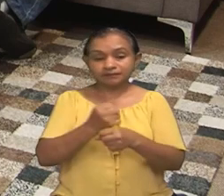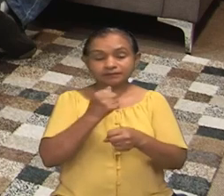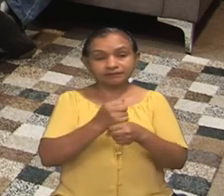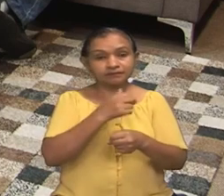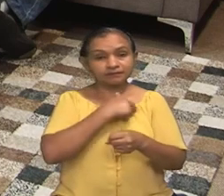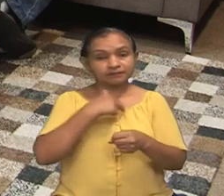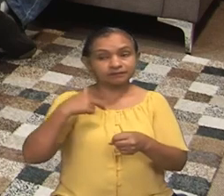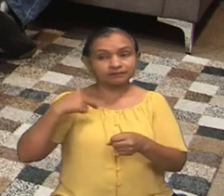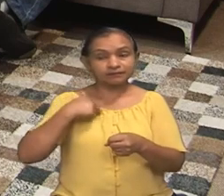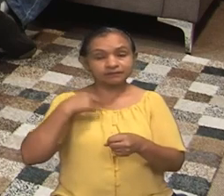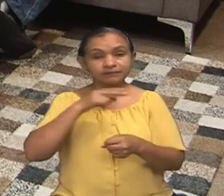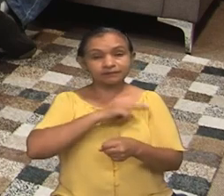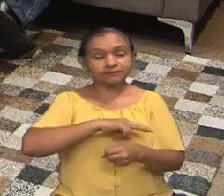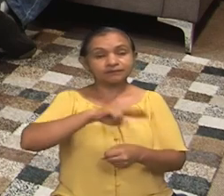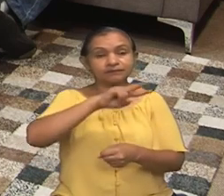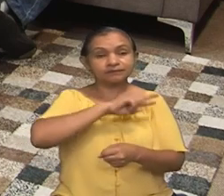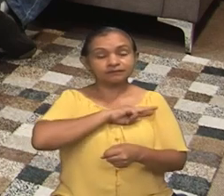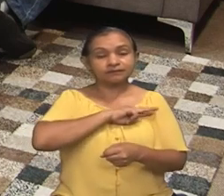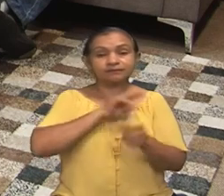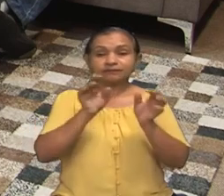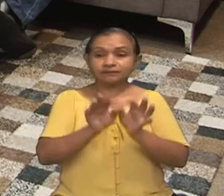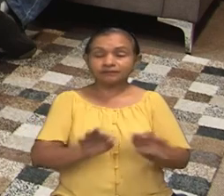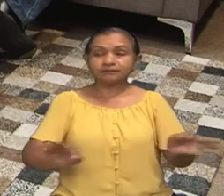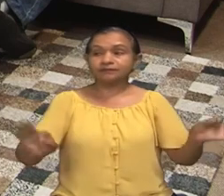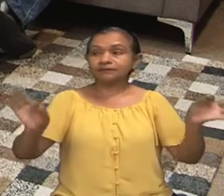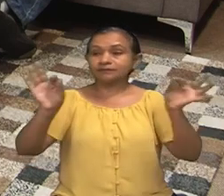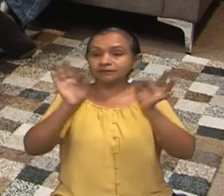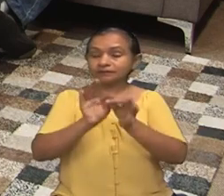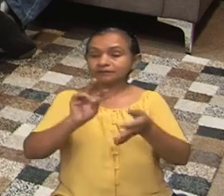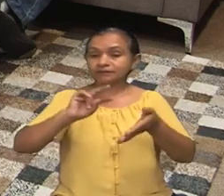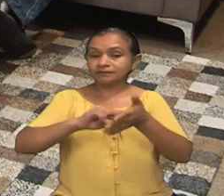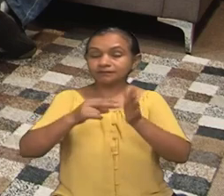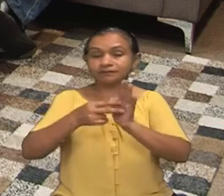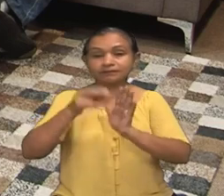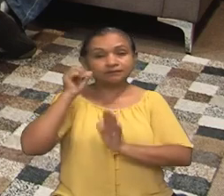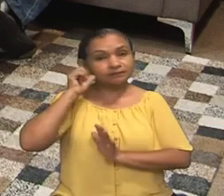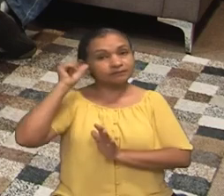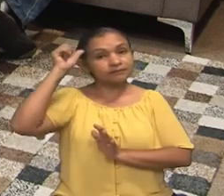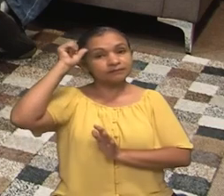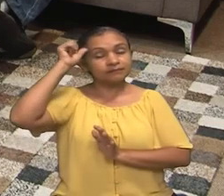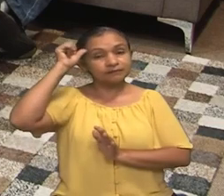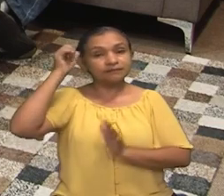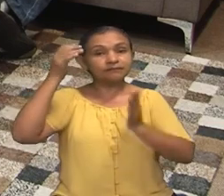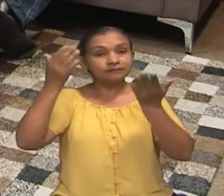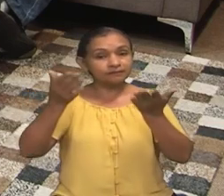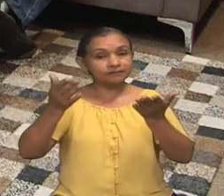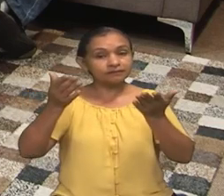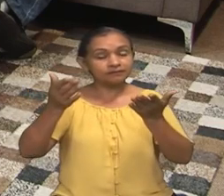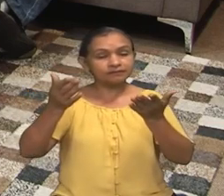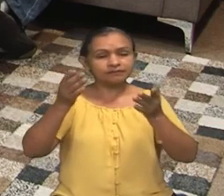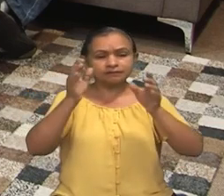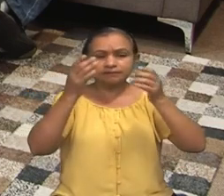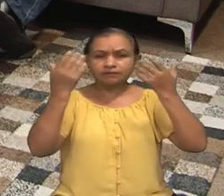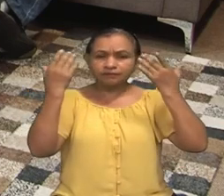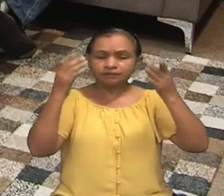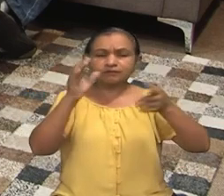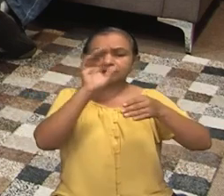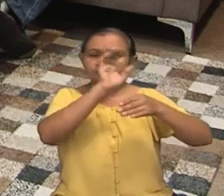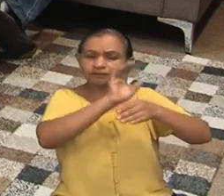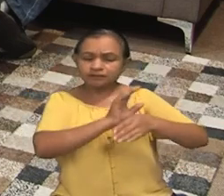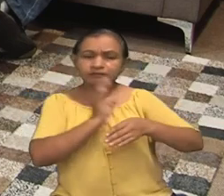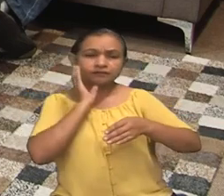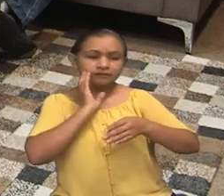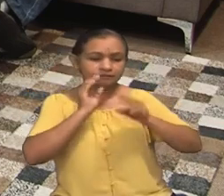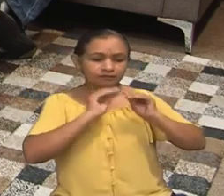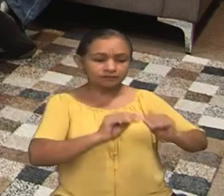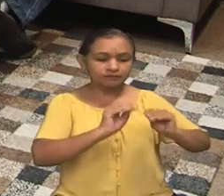realizan fomentando valores y el importante eslabón que significa nuestros adultos mayores, en principio para la transferencia cultural, pero también